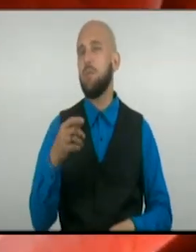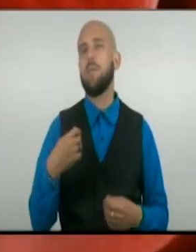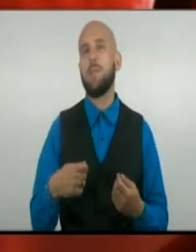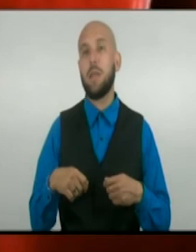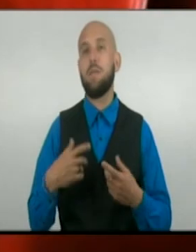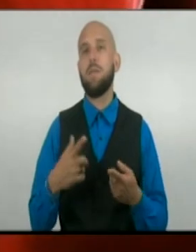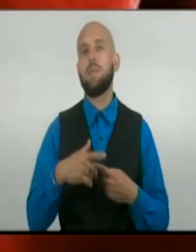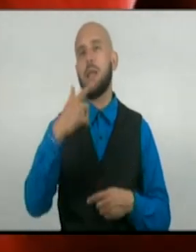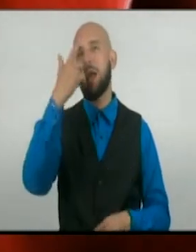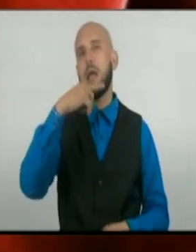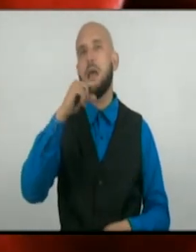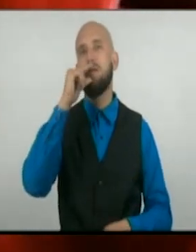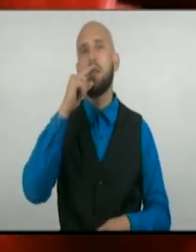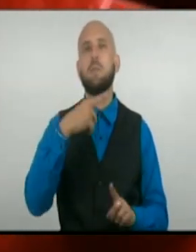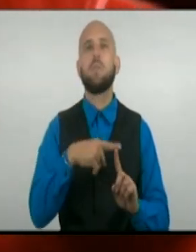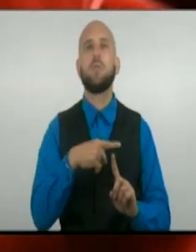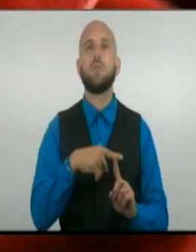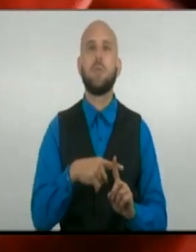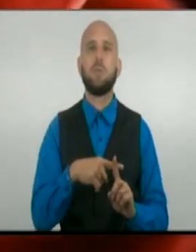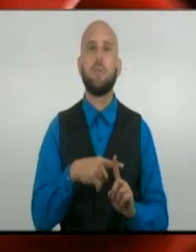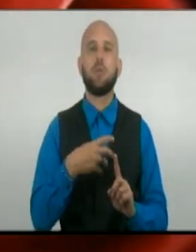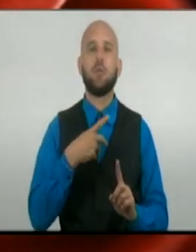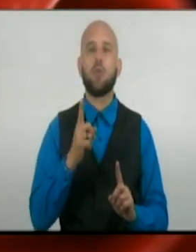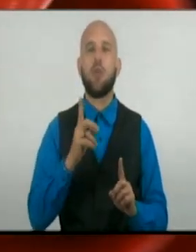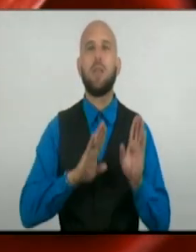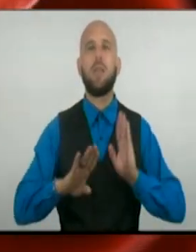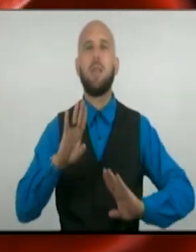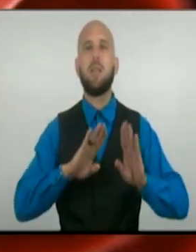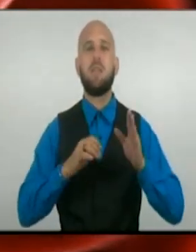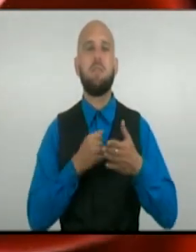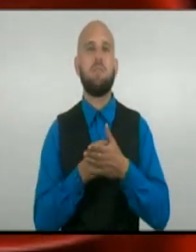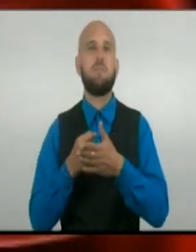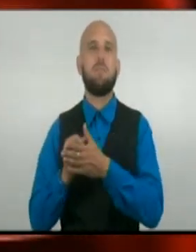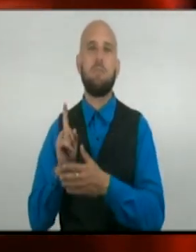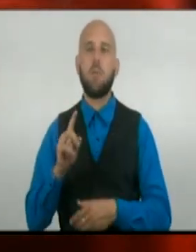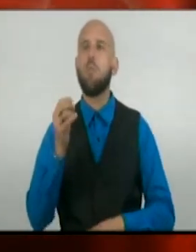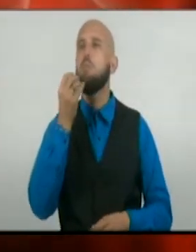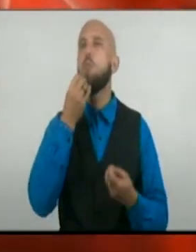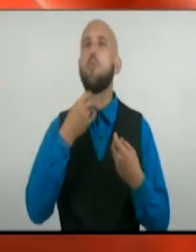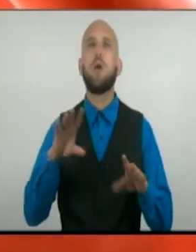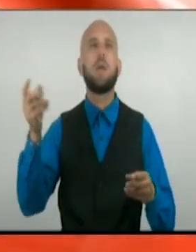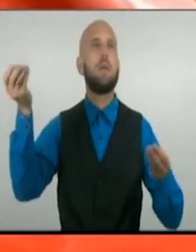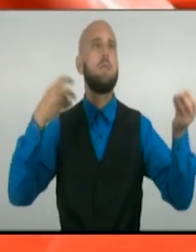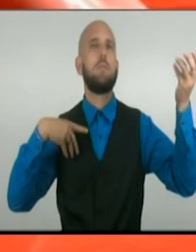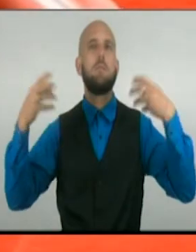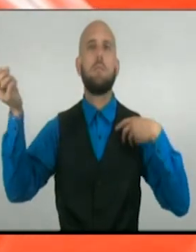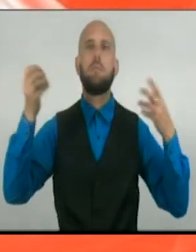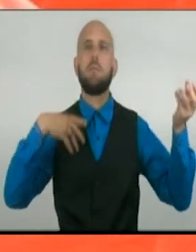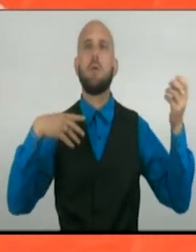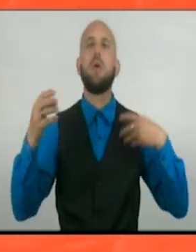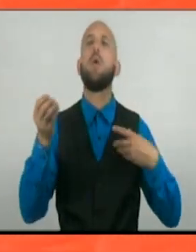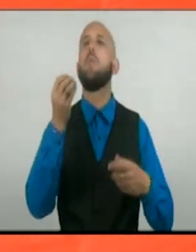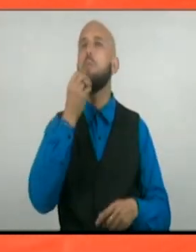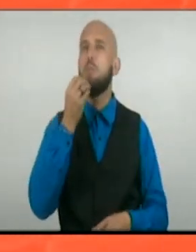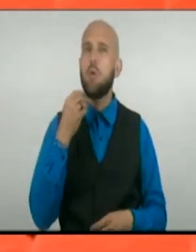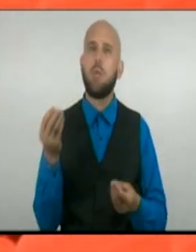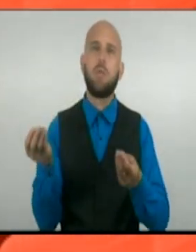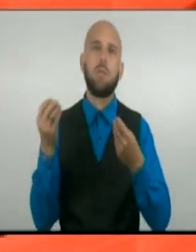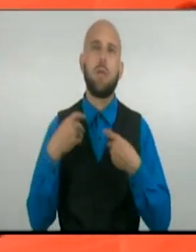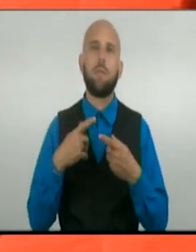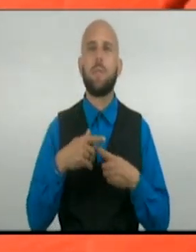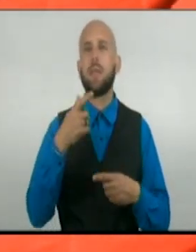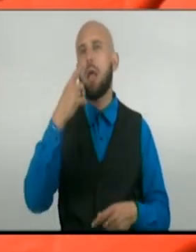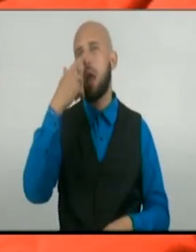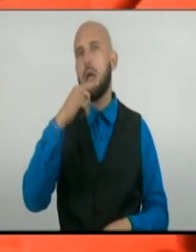positivo como no tienen anticuerpos pueden recibir sangre de cualquiera de los otros grupos a b